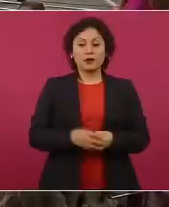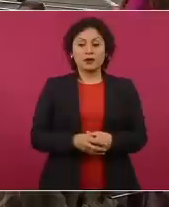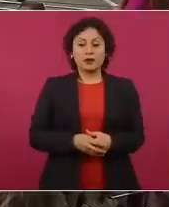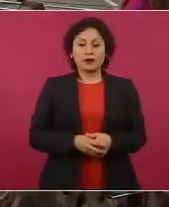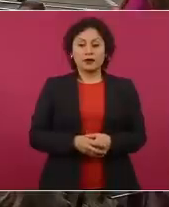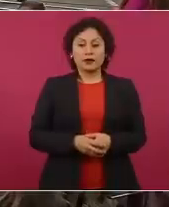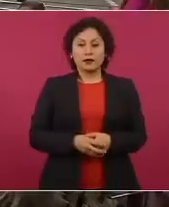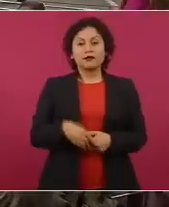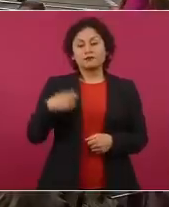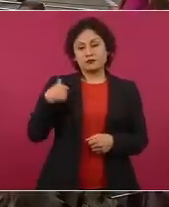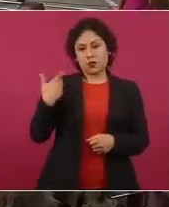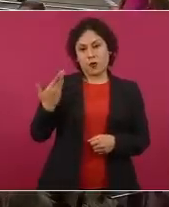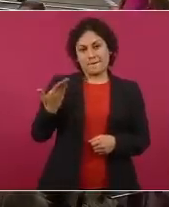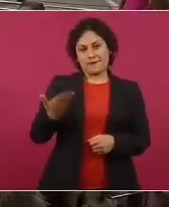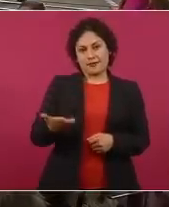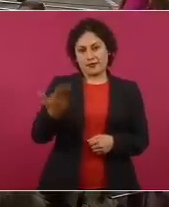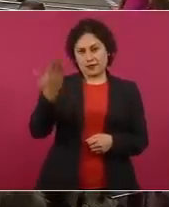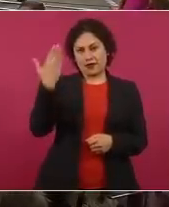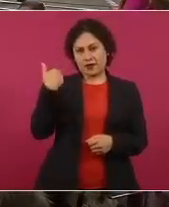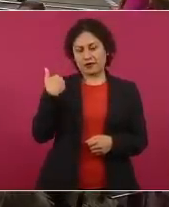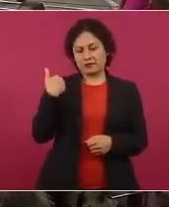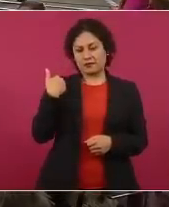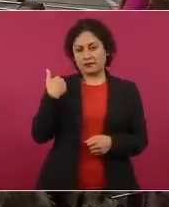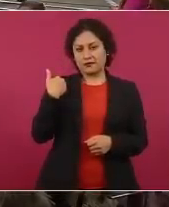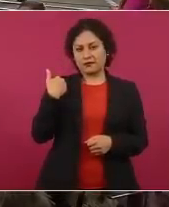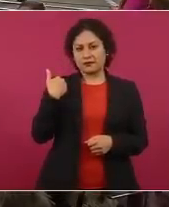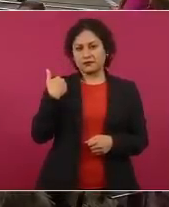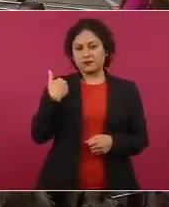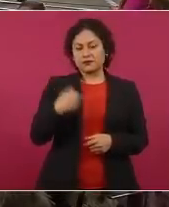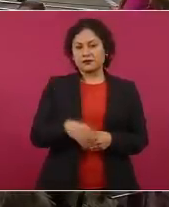le pedí fue que